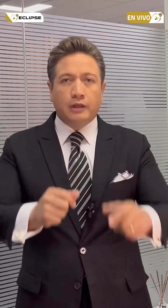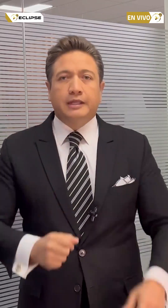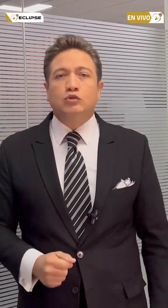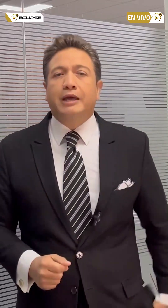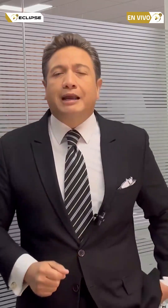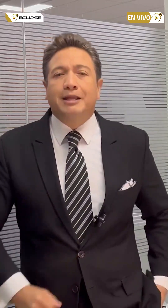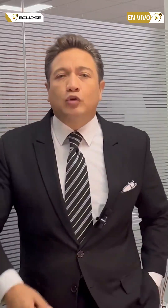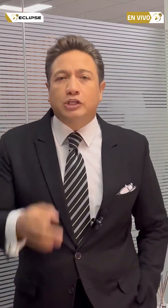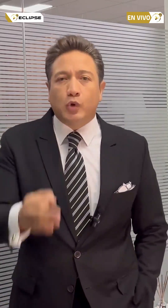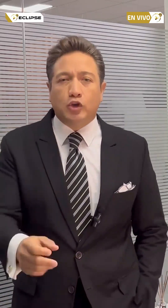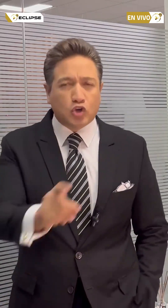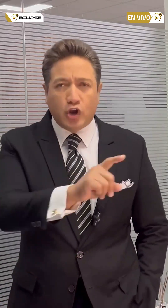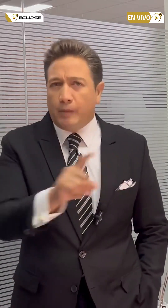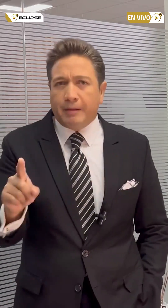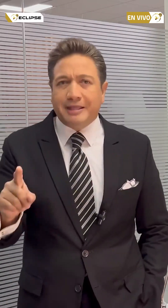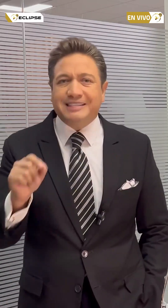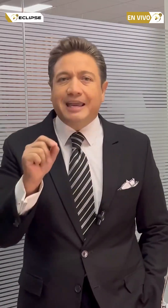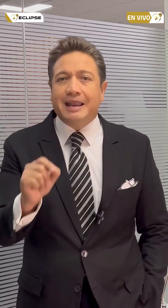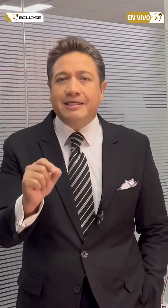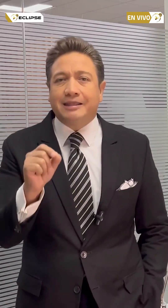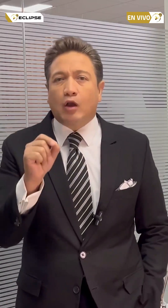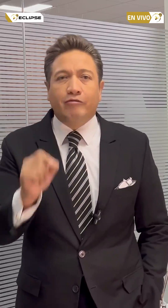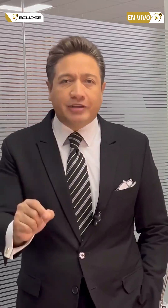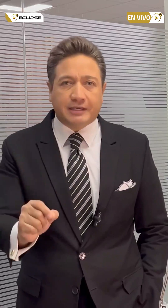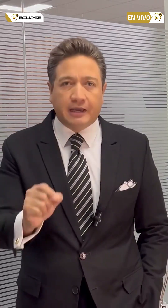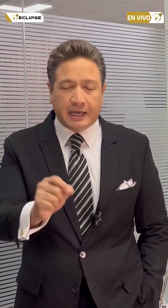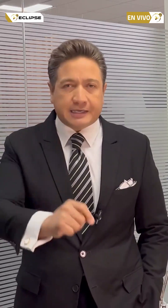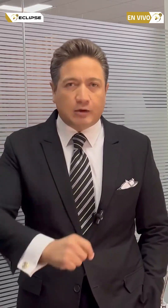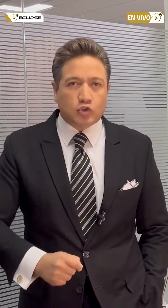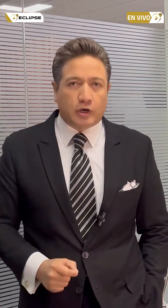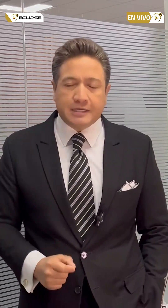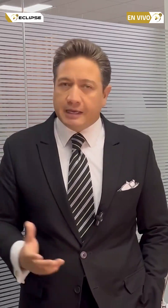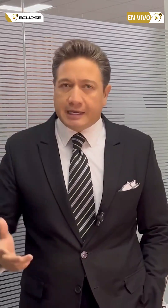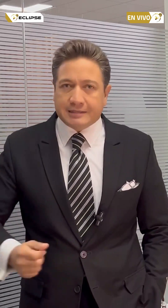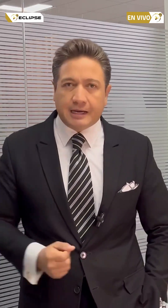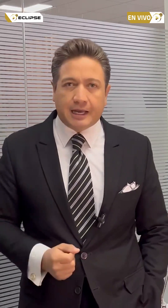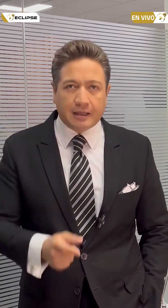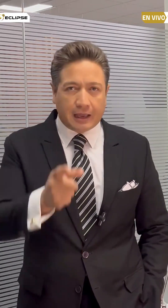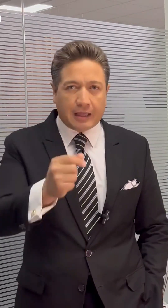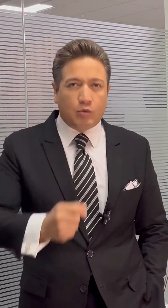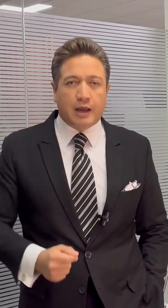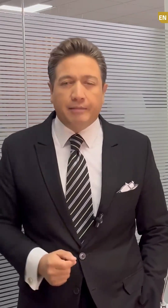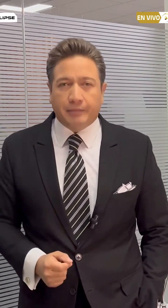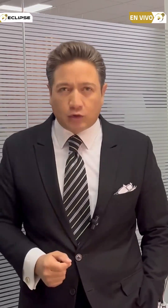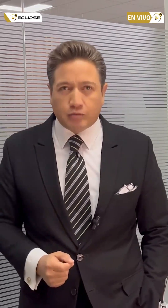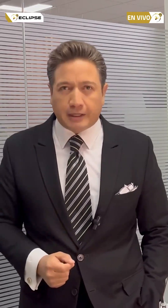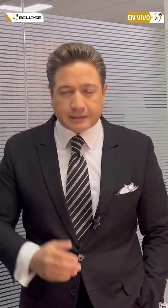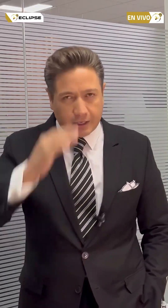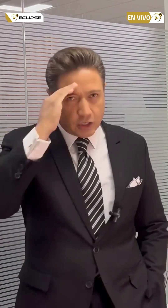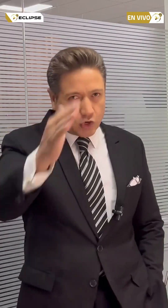tú tienes un cargamento de sueños, no permitas que nadie te confisque esas ilusiones y haz realidad cada una